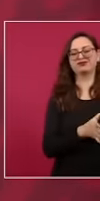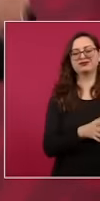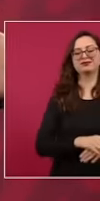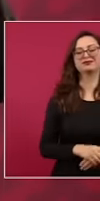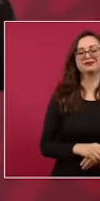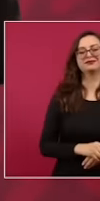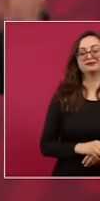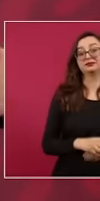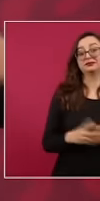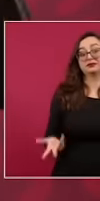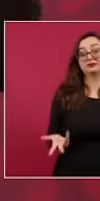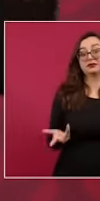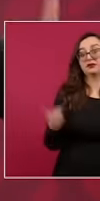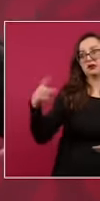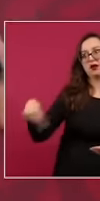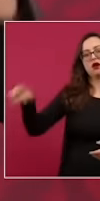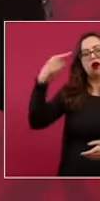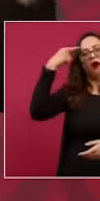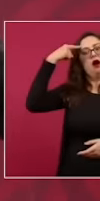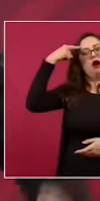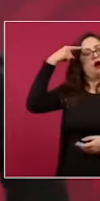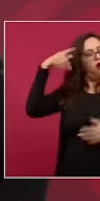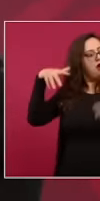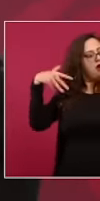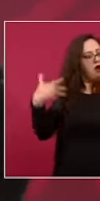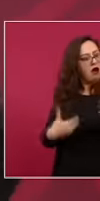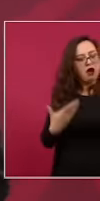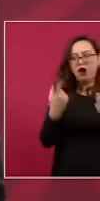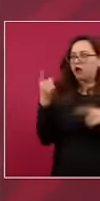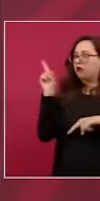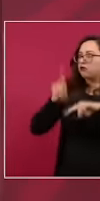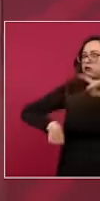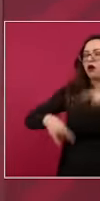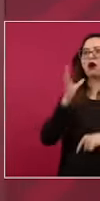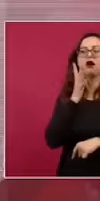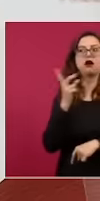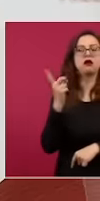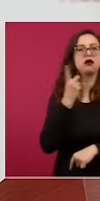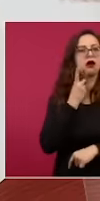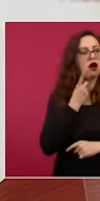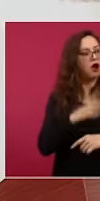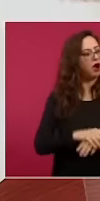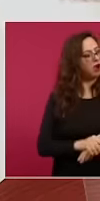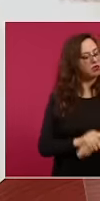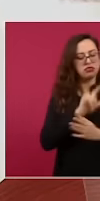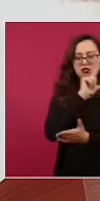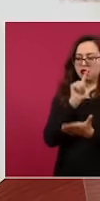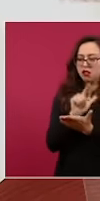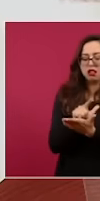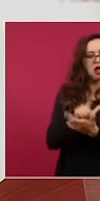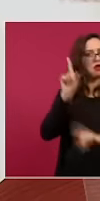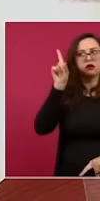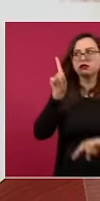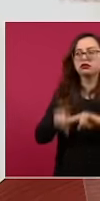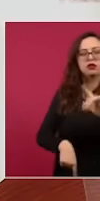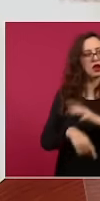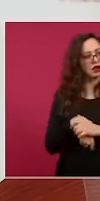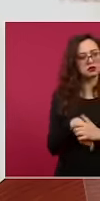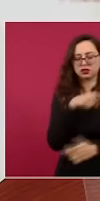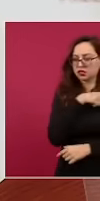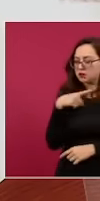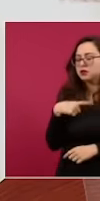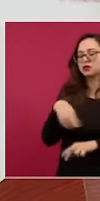porque se vuelven pues muy constitucionalistas, muy respetuosos de la legalidad,